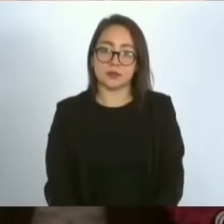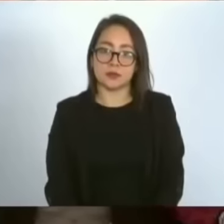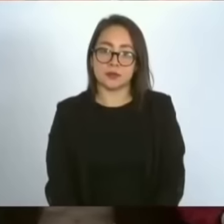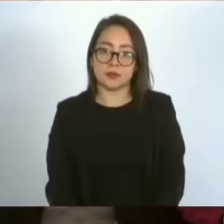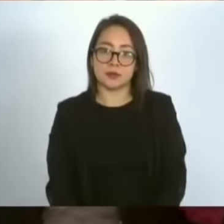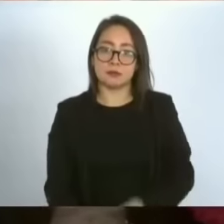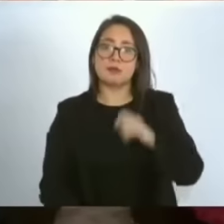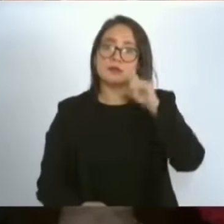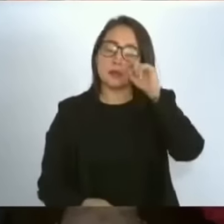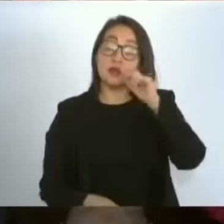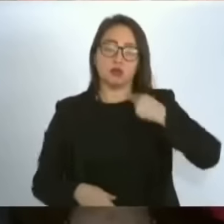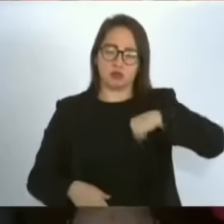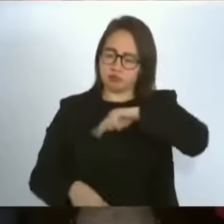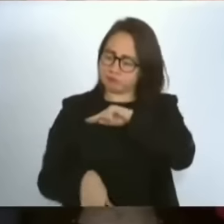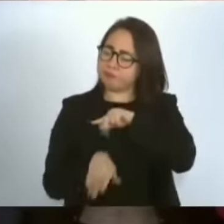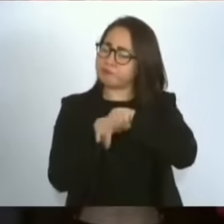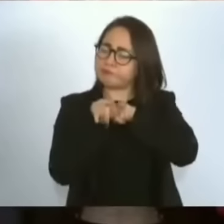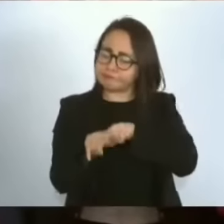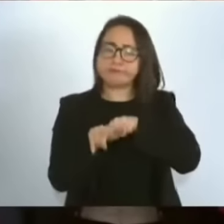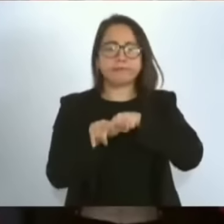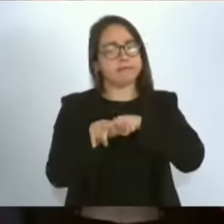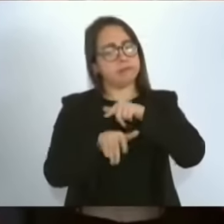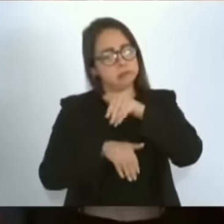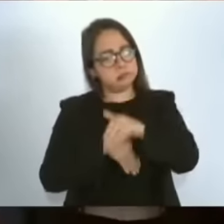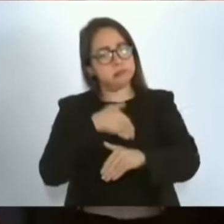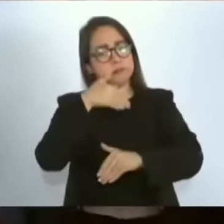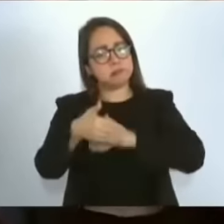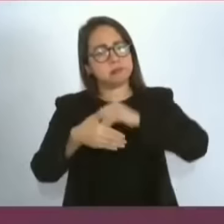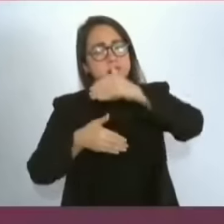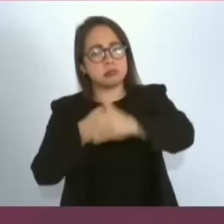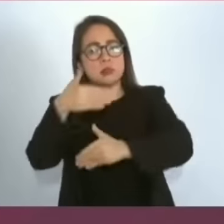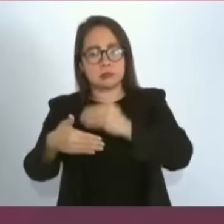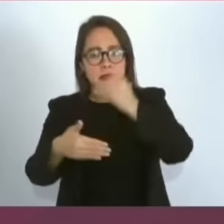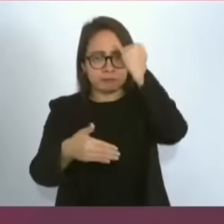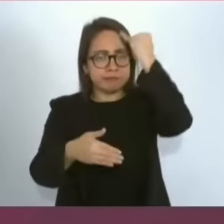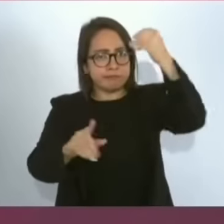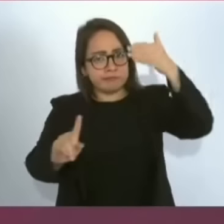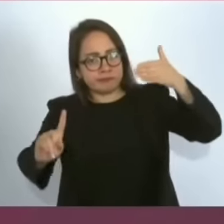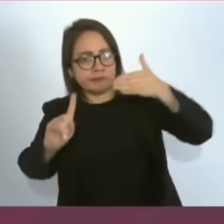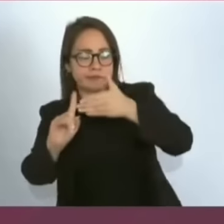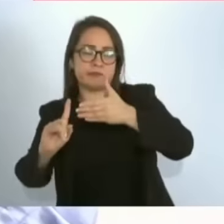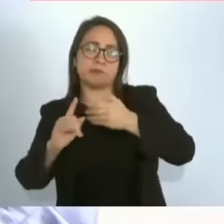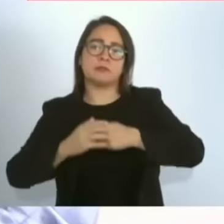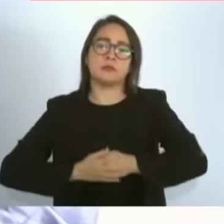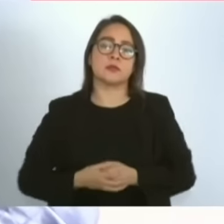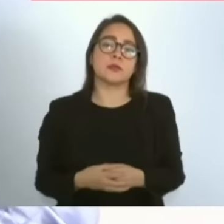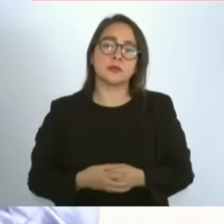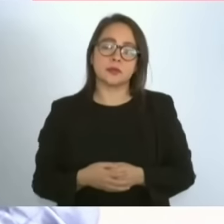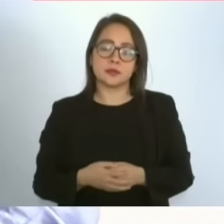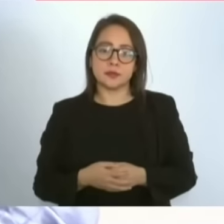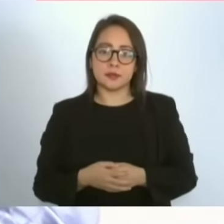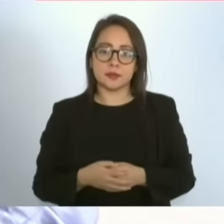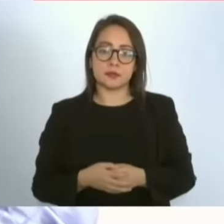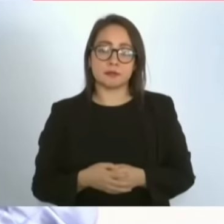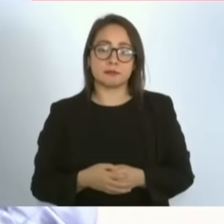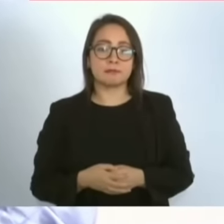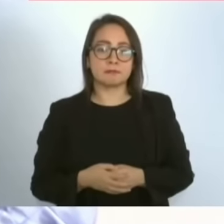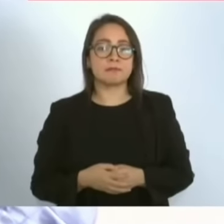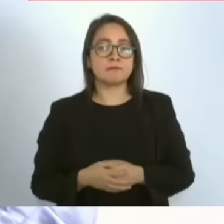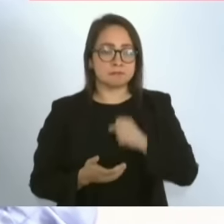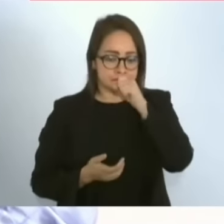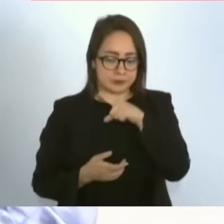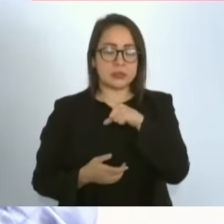Vamos a seguir con esa política. Y hago también el